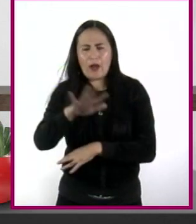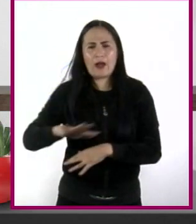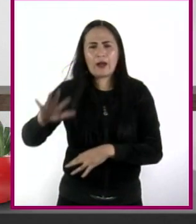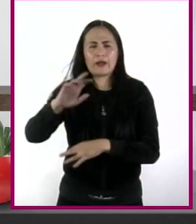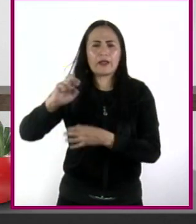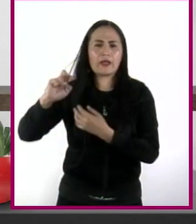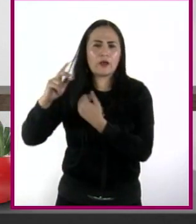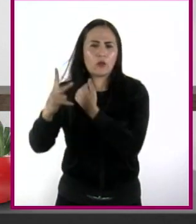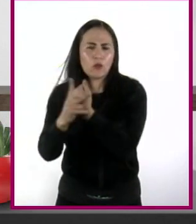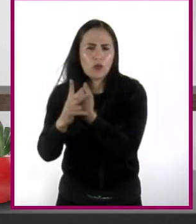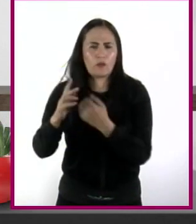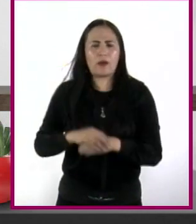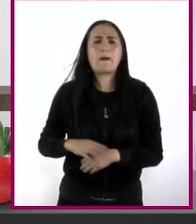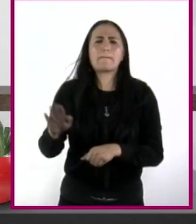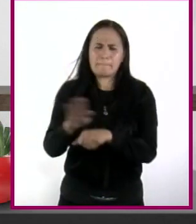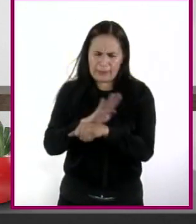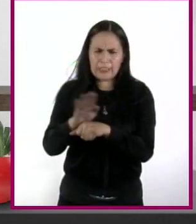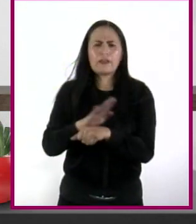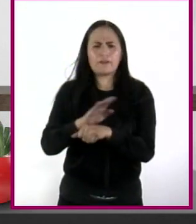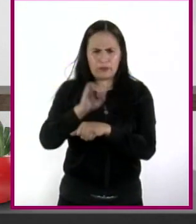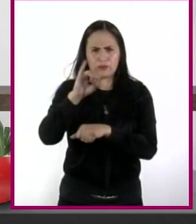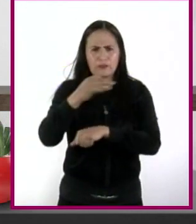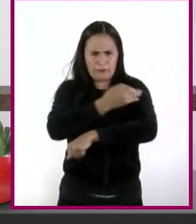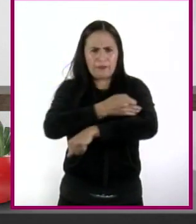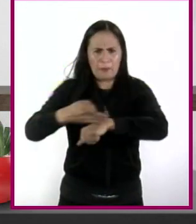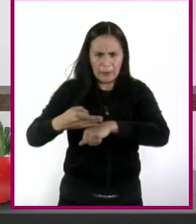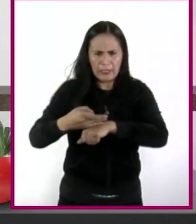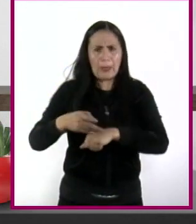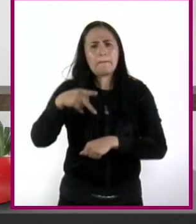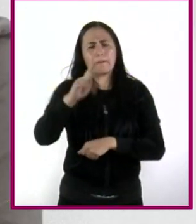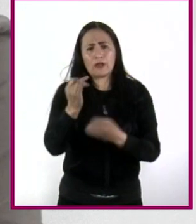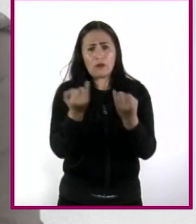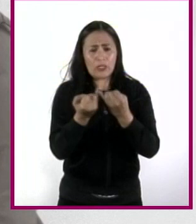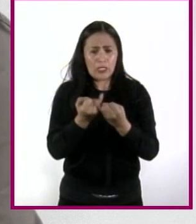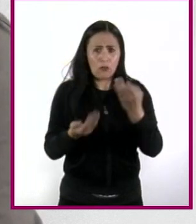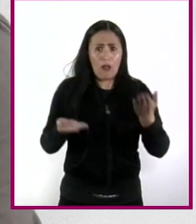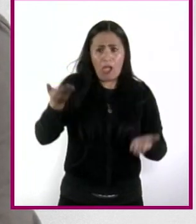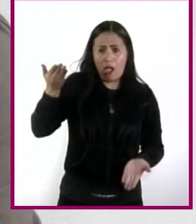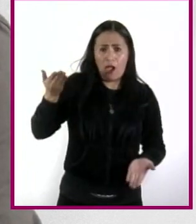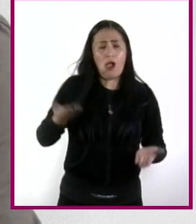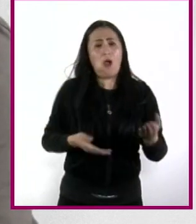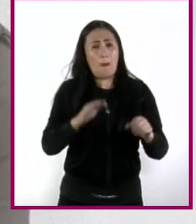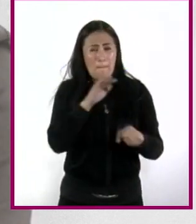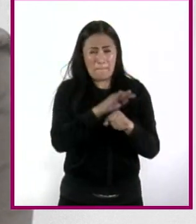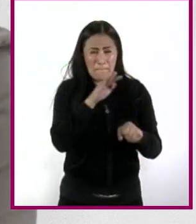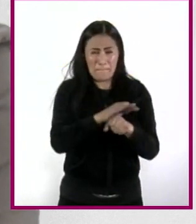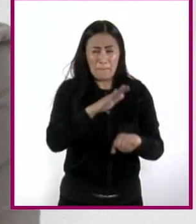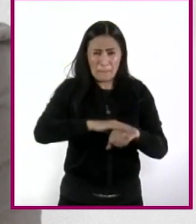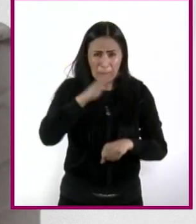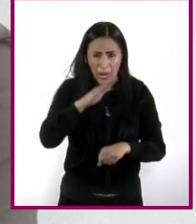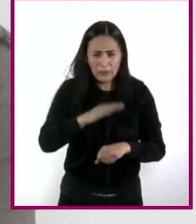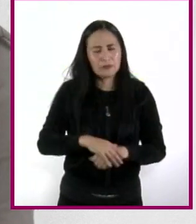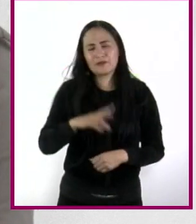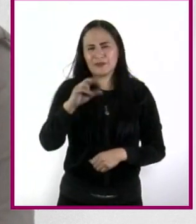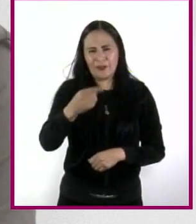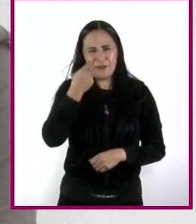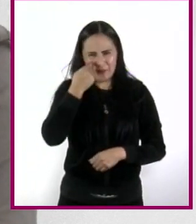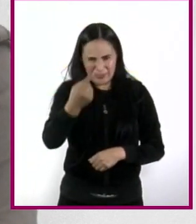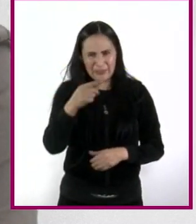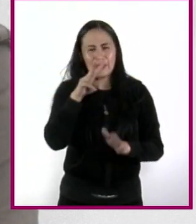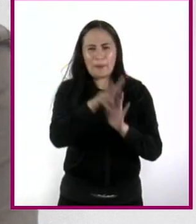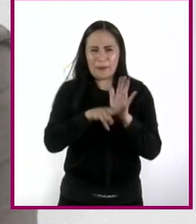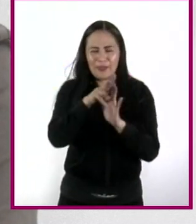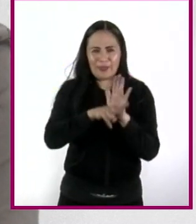quienes consideraban beneficios a las familias, pero sin diluir los estratos sociales. Y ahora que sabemos esto, ¿por qué no me acompañan a ver la